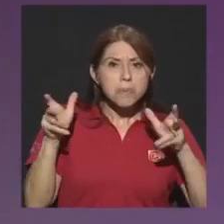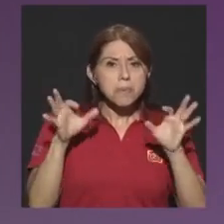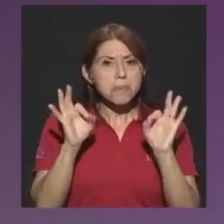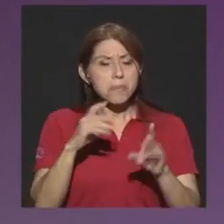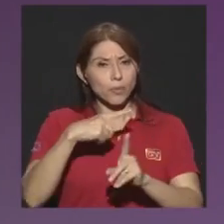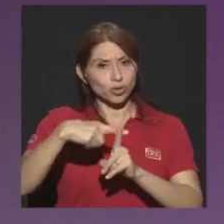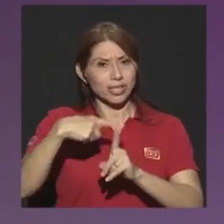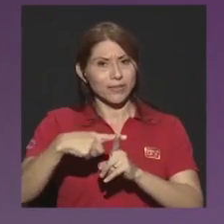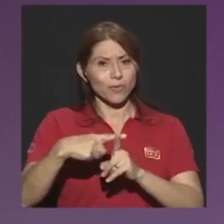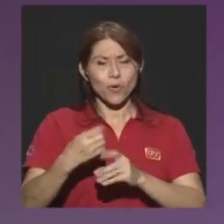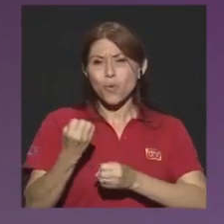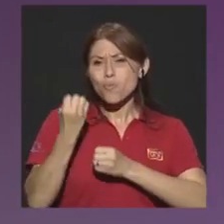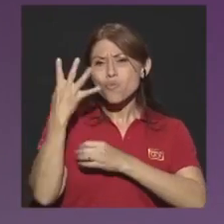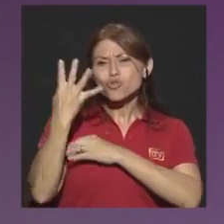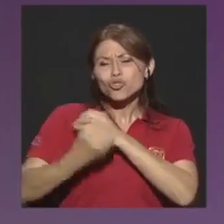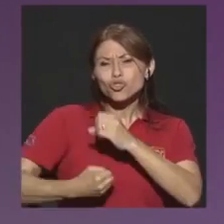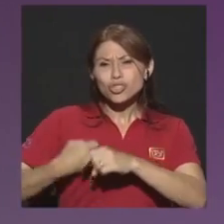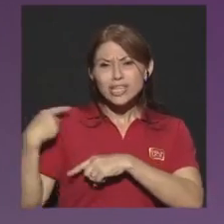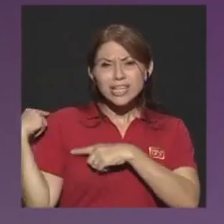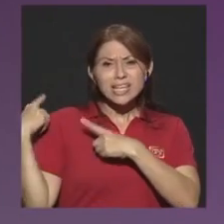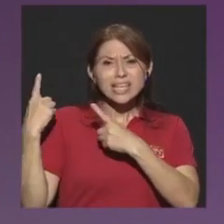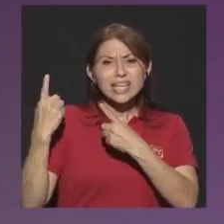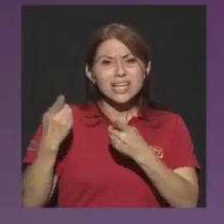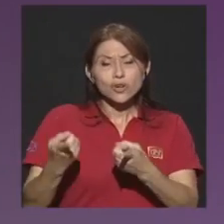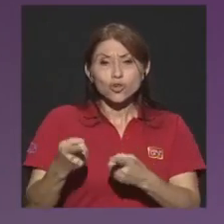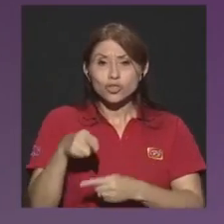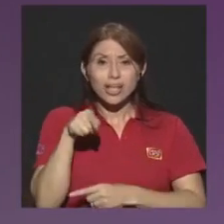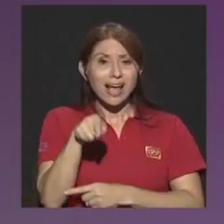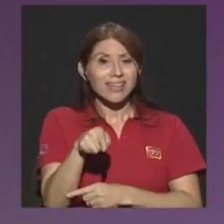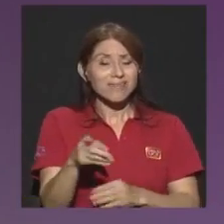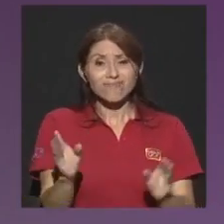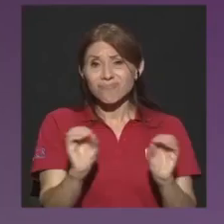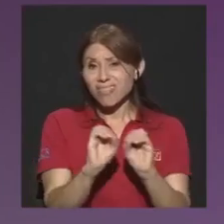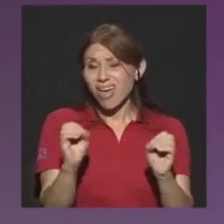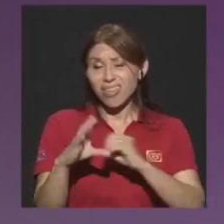esto no solo no era noticia, sino que era una impunidad total, o